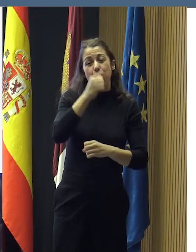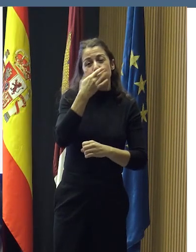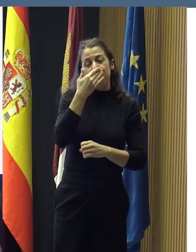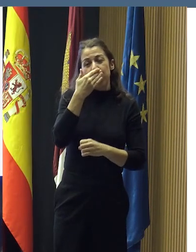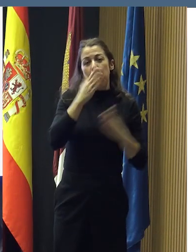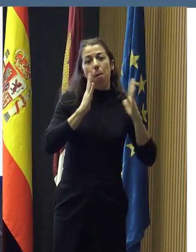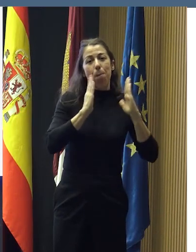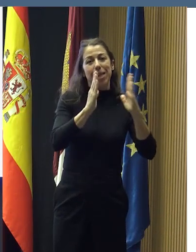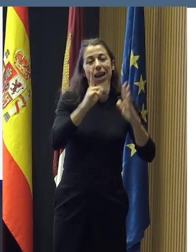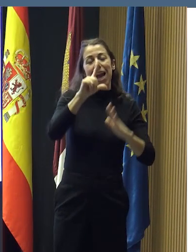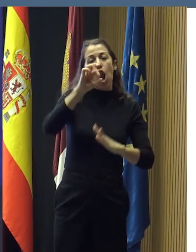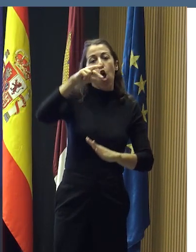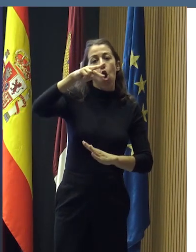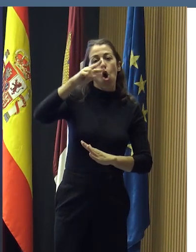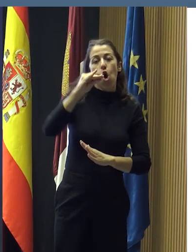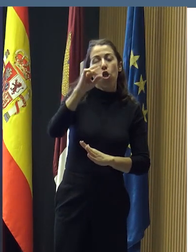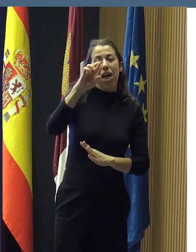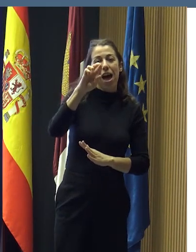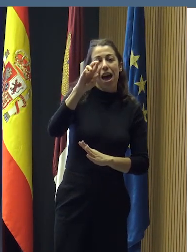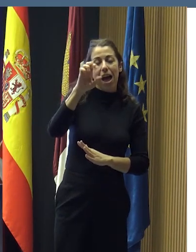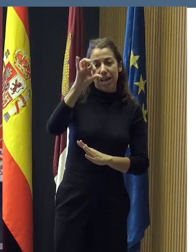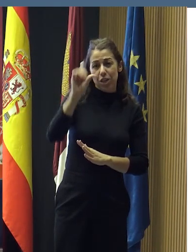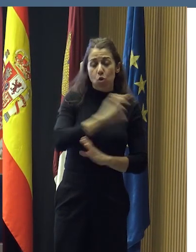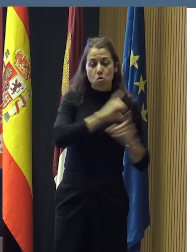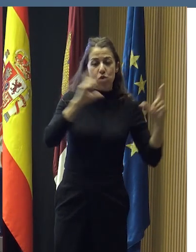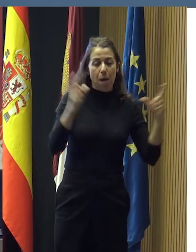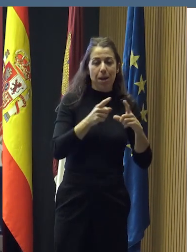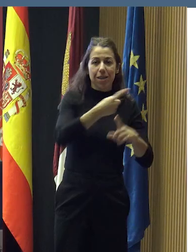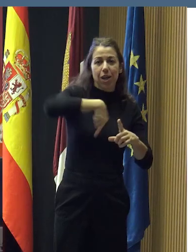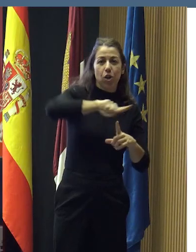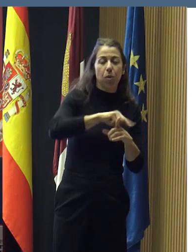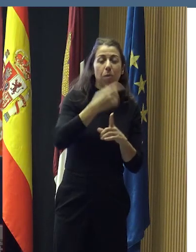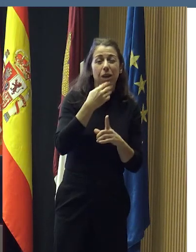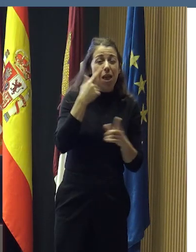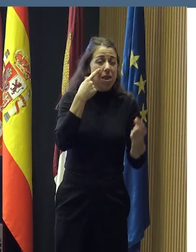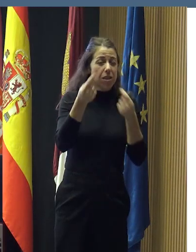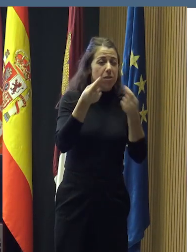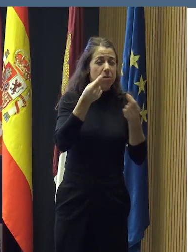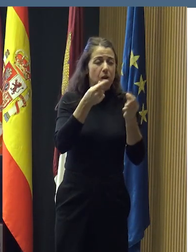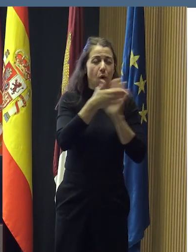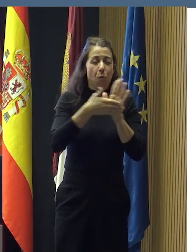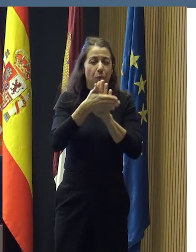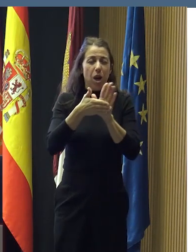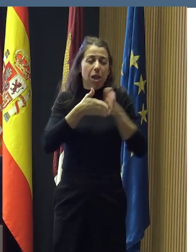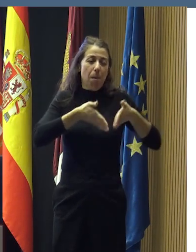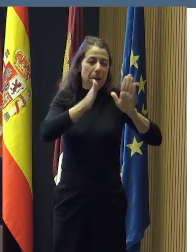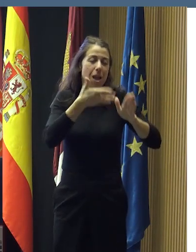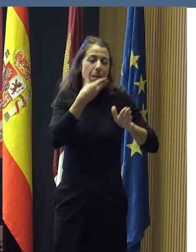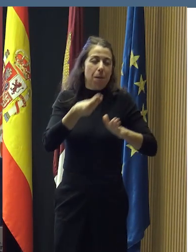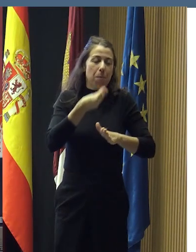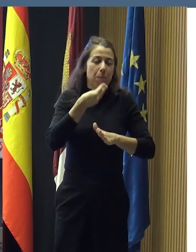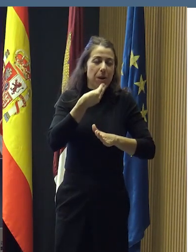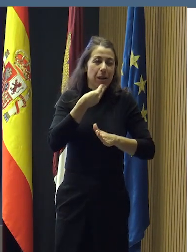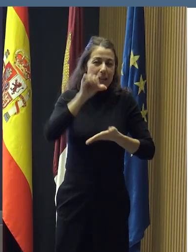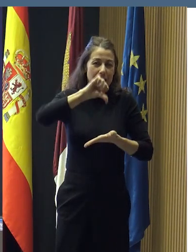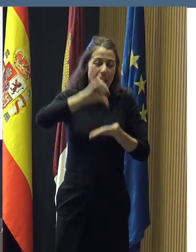pasaje Lodares. Lo vamos a hacer con una mesa redonda, vamos a hablar desde distintos aspectos sobre ese pasaje tan bonito que tenemos en la ciudad